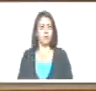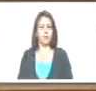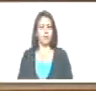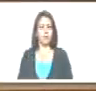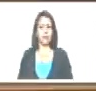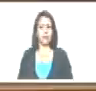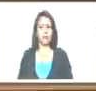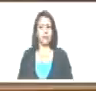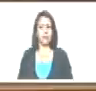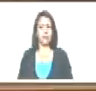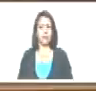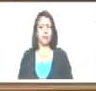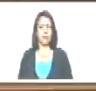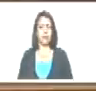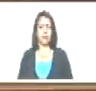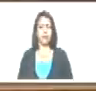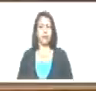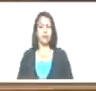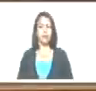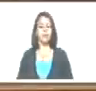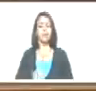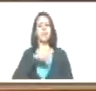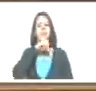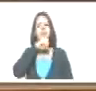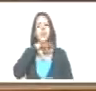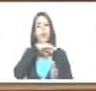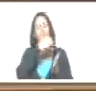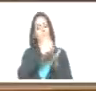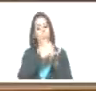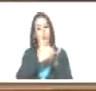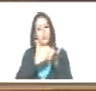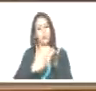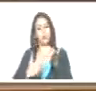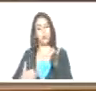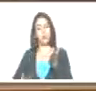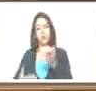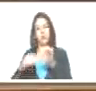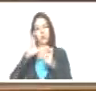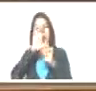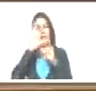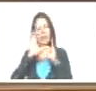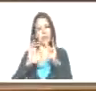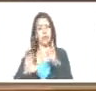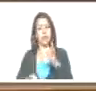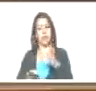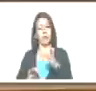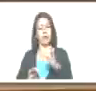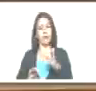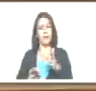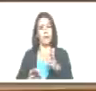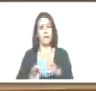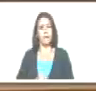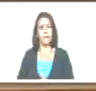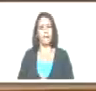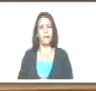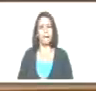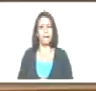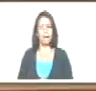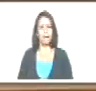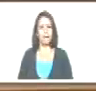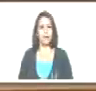el expediente que caracterizó a la llamada Cuarta